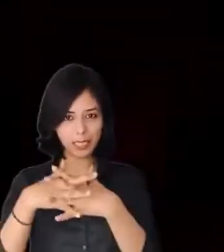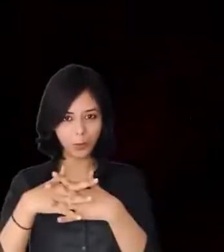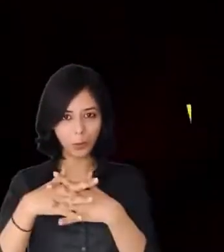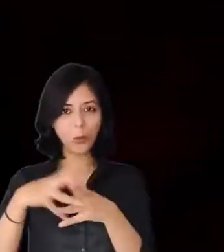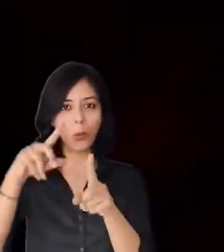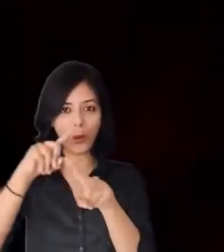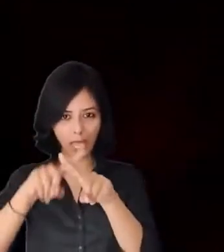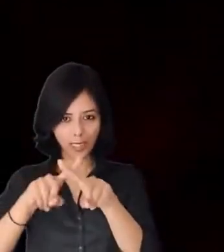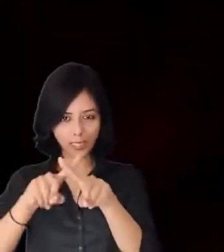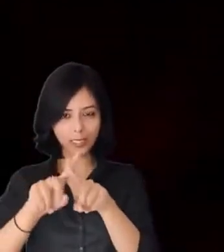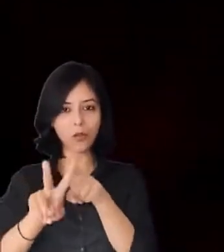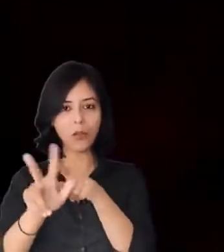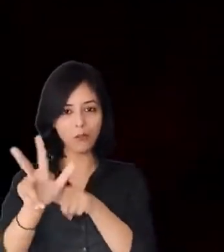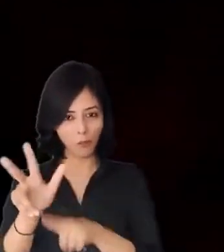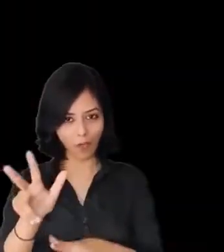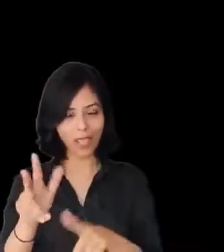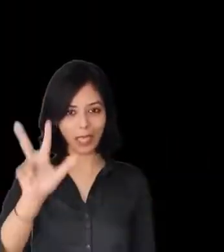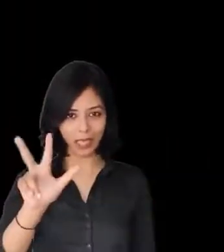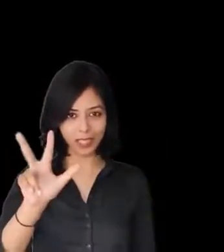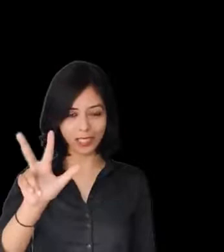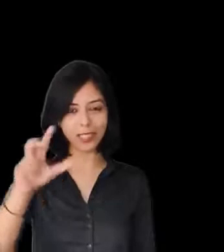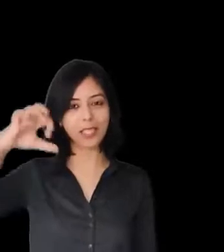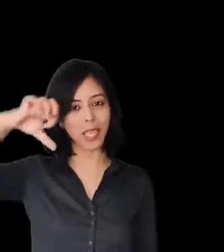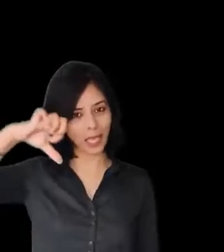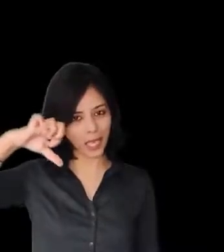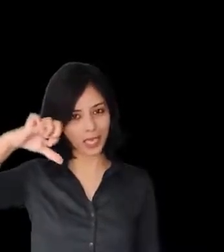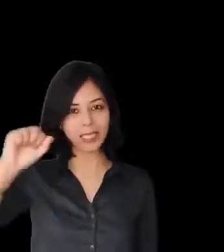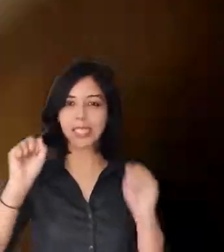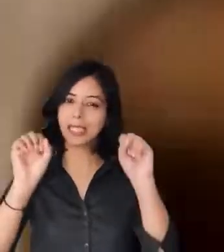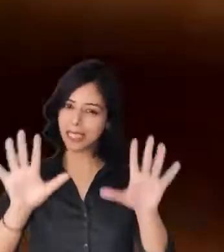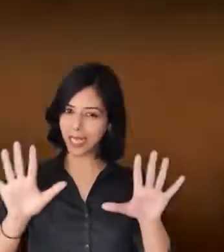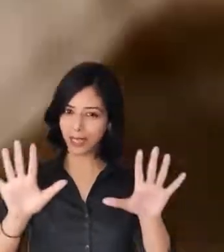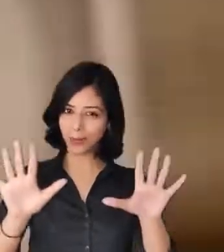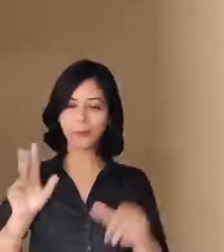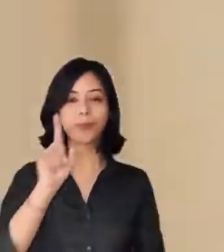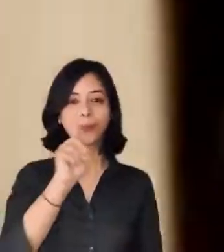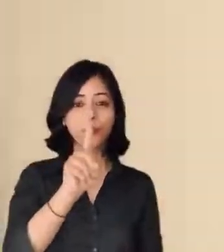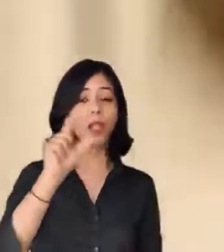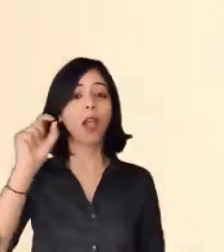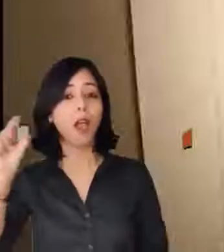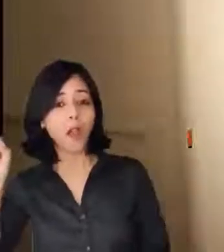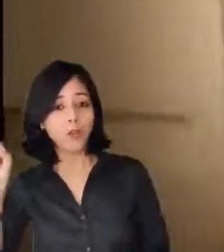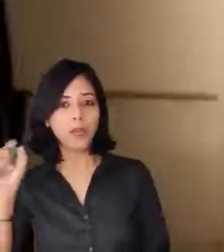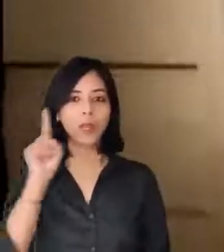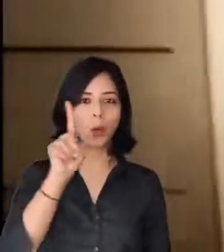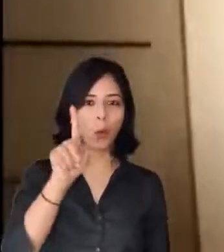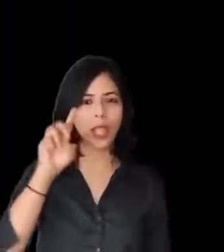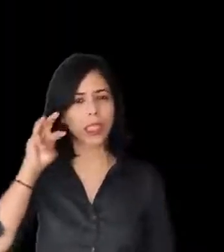subió a su auto y fue hasta la casa de Frank. Cuando llegó al lugar, ya estaba furioso.